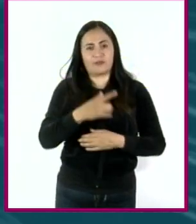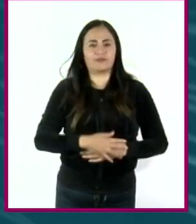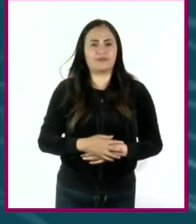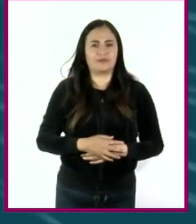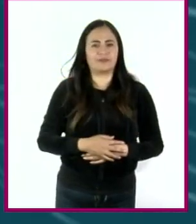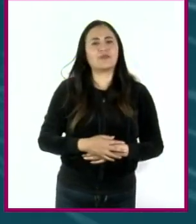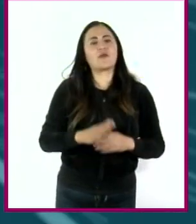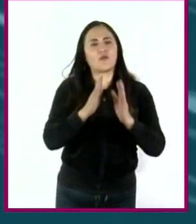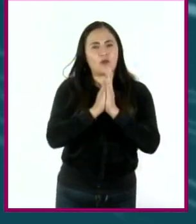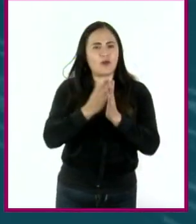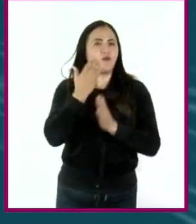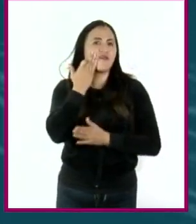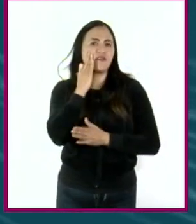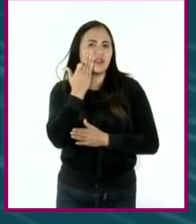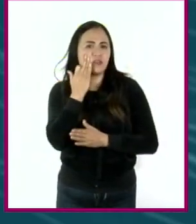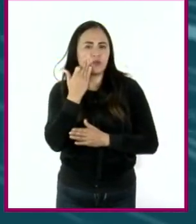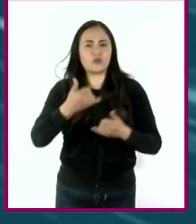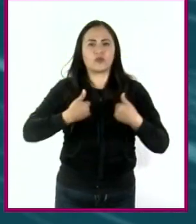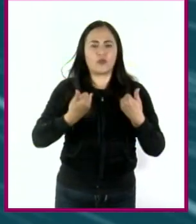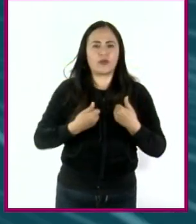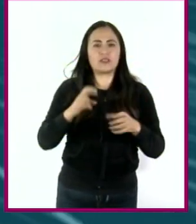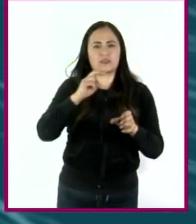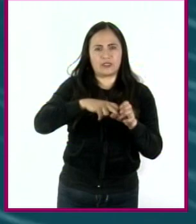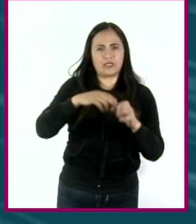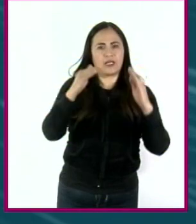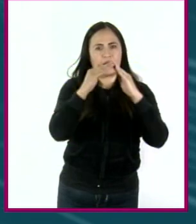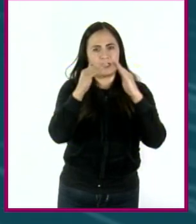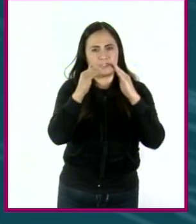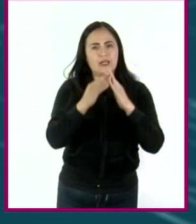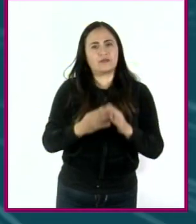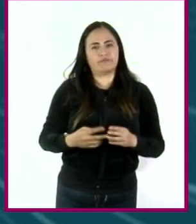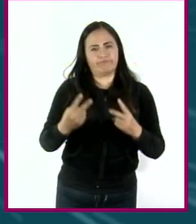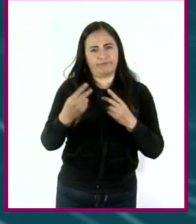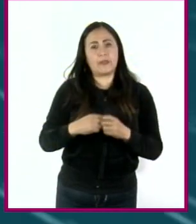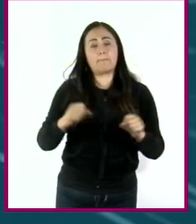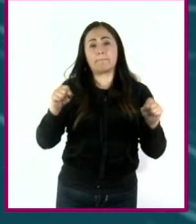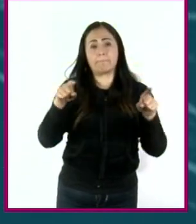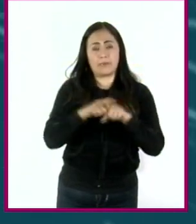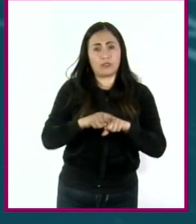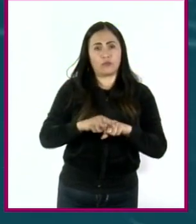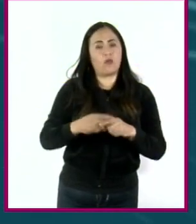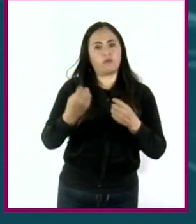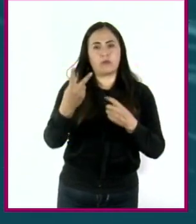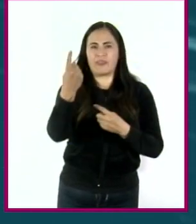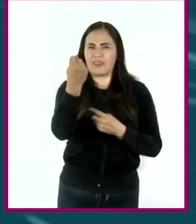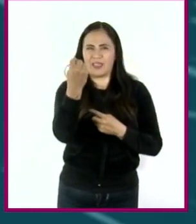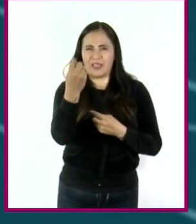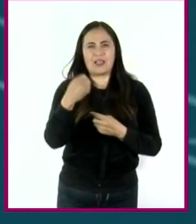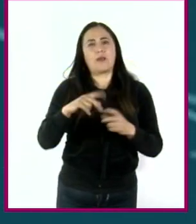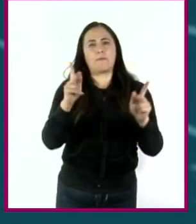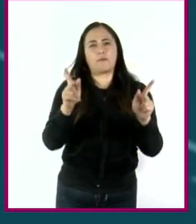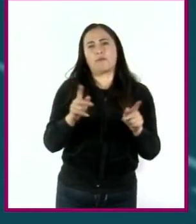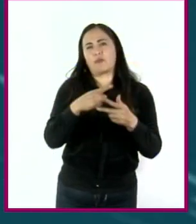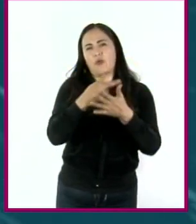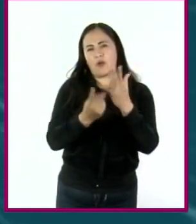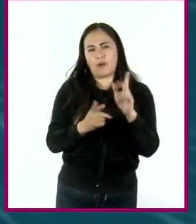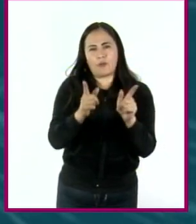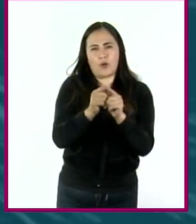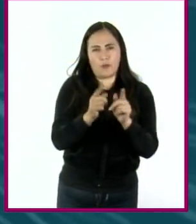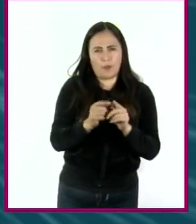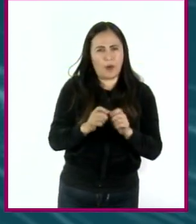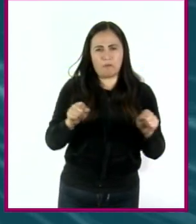en nuestras páginas de Facebook de Jóvenes en Casa. También les recordamos que los horarios de transmisión y la síntesis de los programas están en la